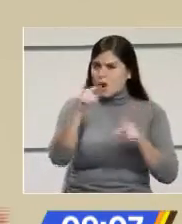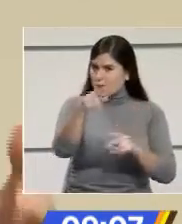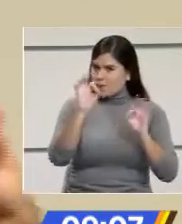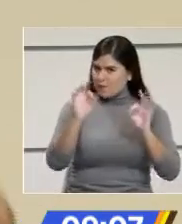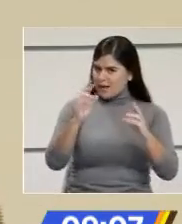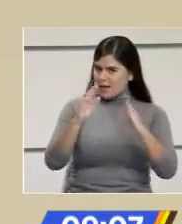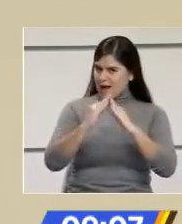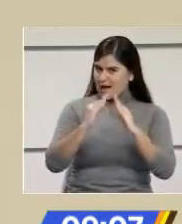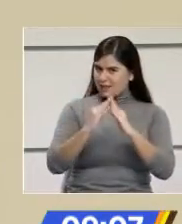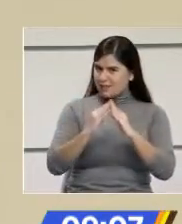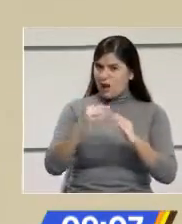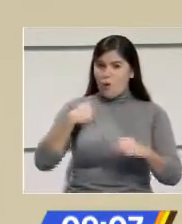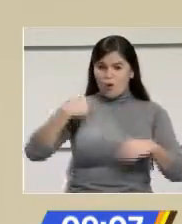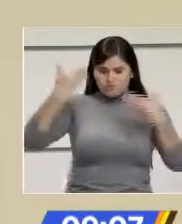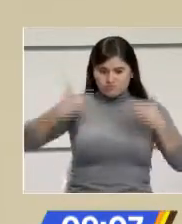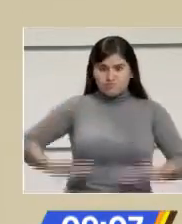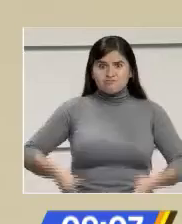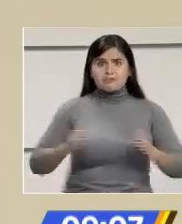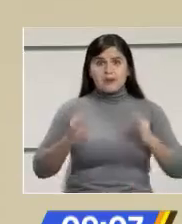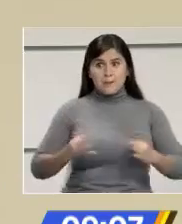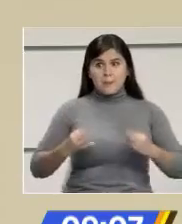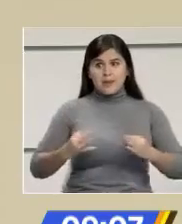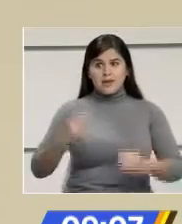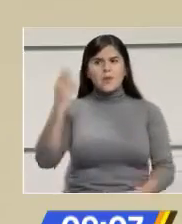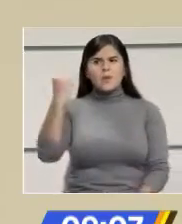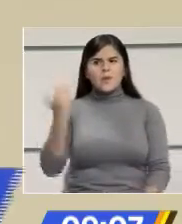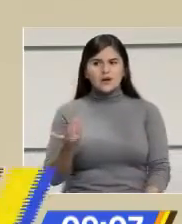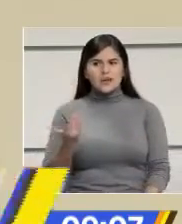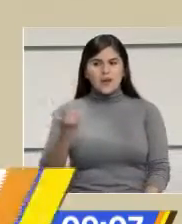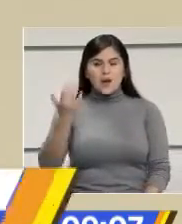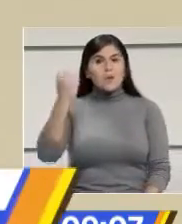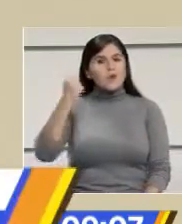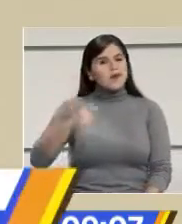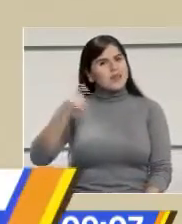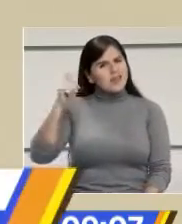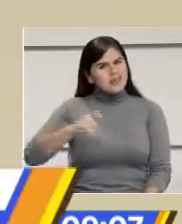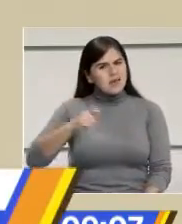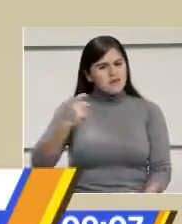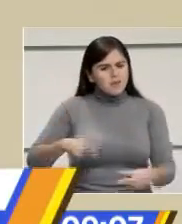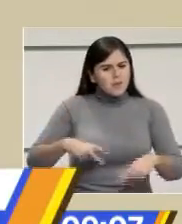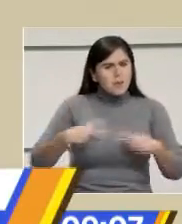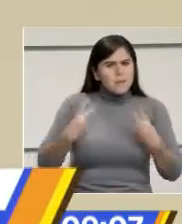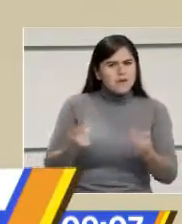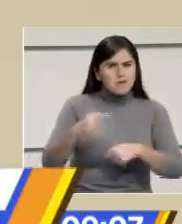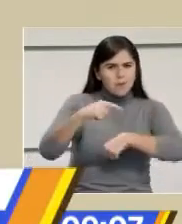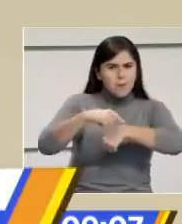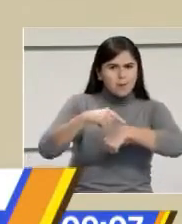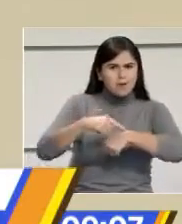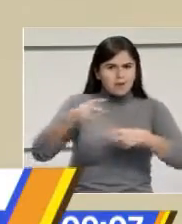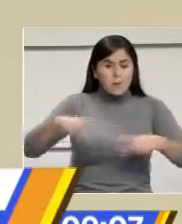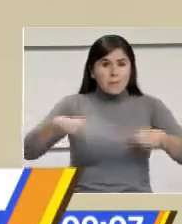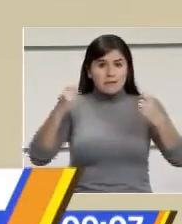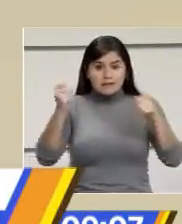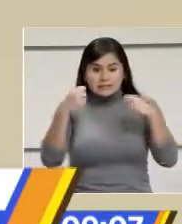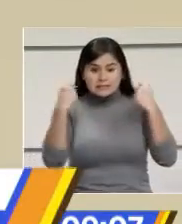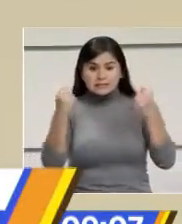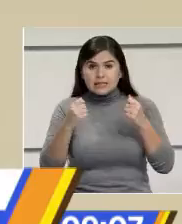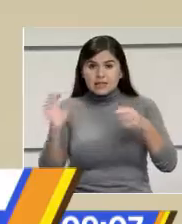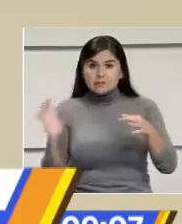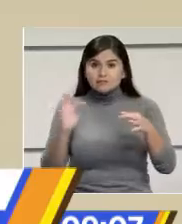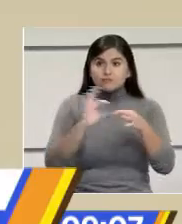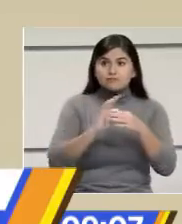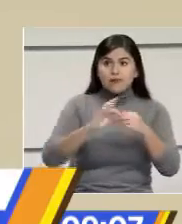ando disfrazado porque hay que vivir, digamos, el momento, vivir esta parte de la anexión, ¿verdad? Entonces, ajá, yo tengo